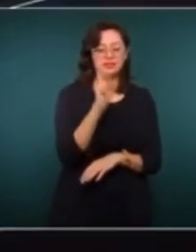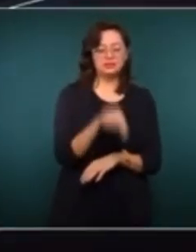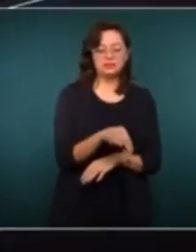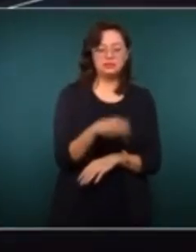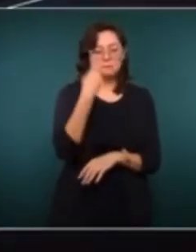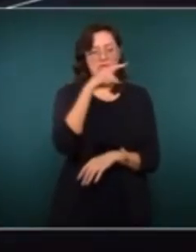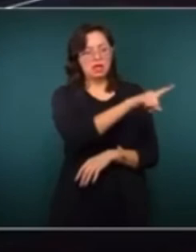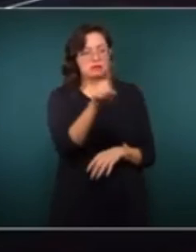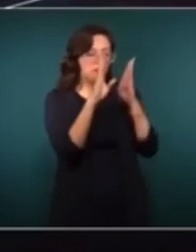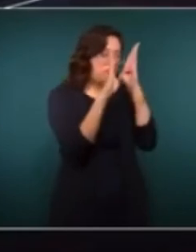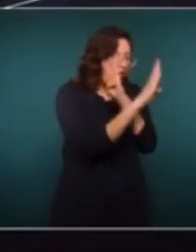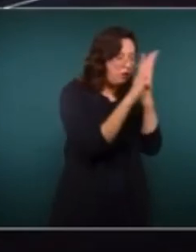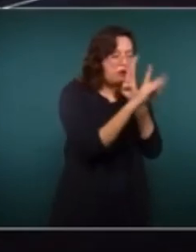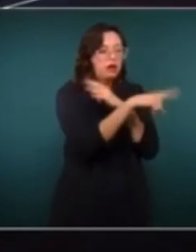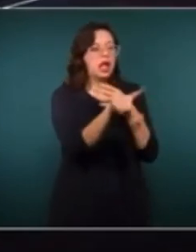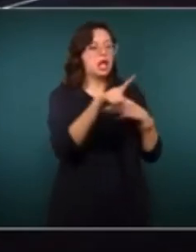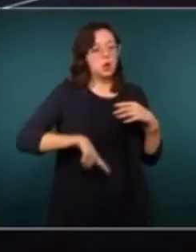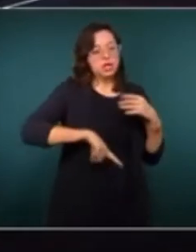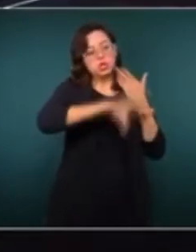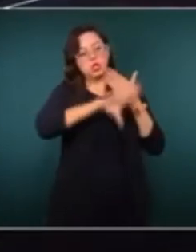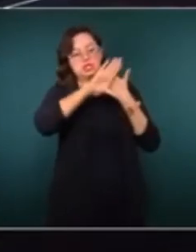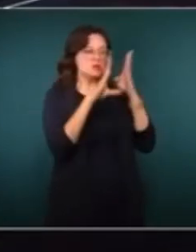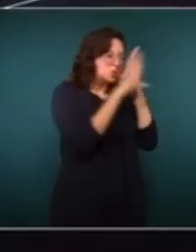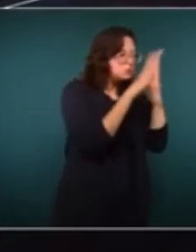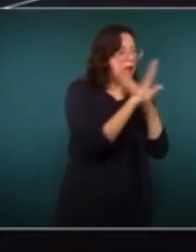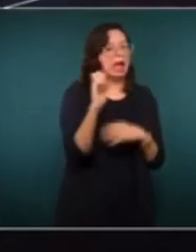opositores. Ahí andaban detrás de nosotros,